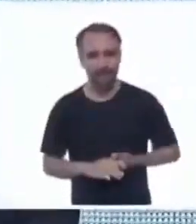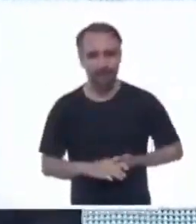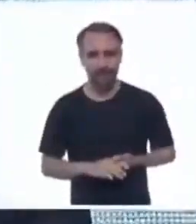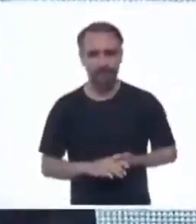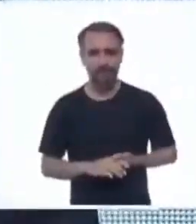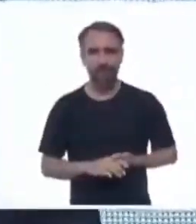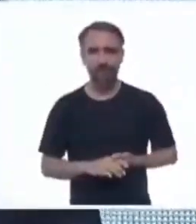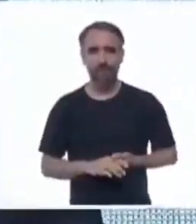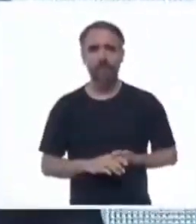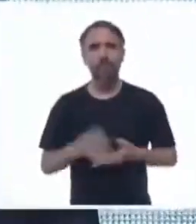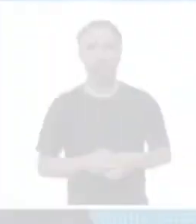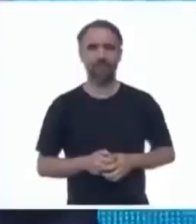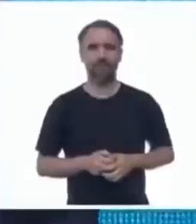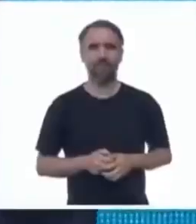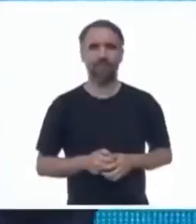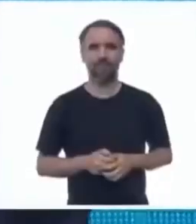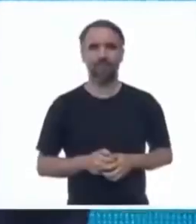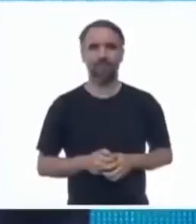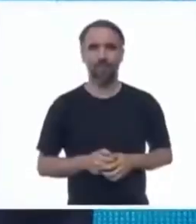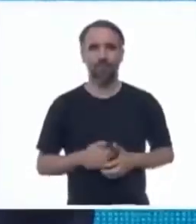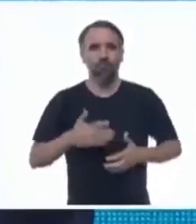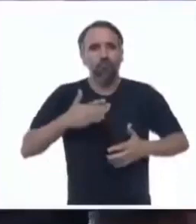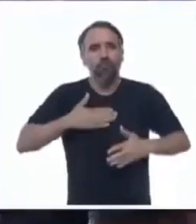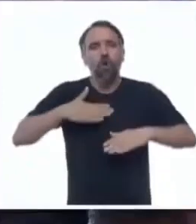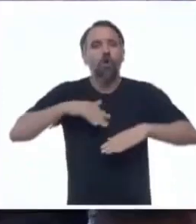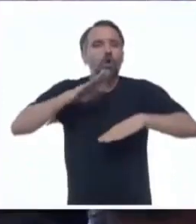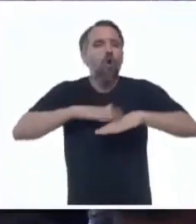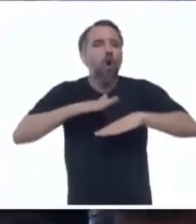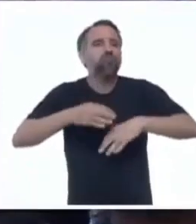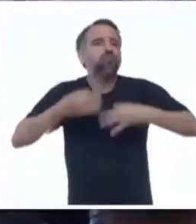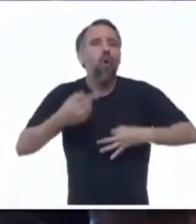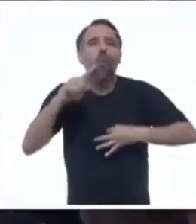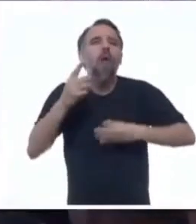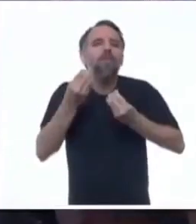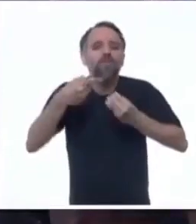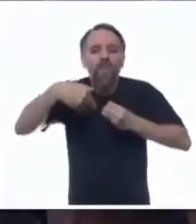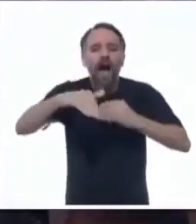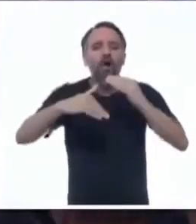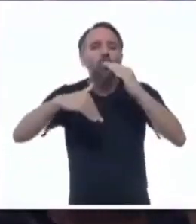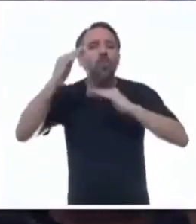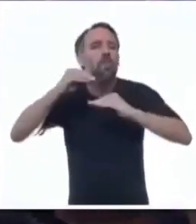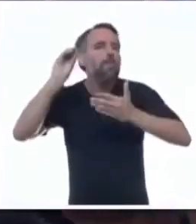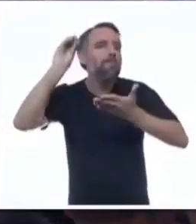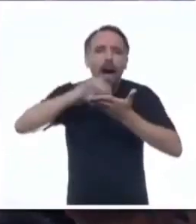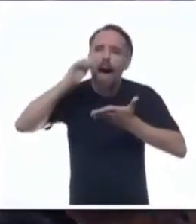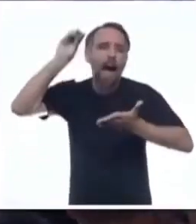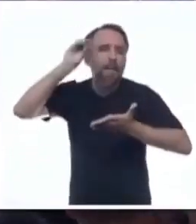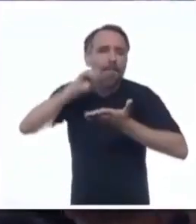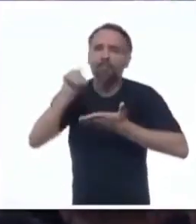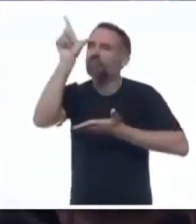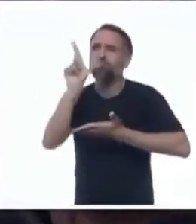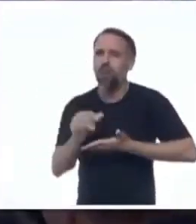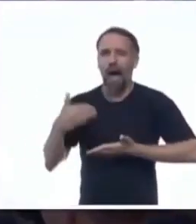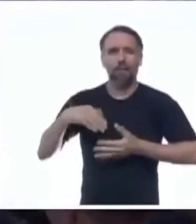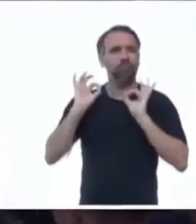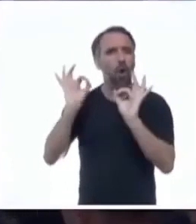con orden. Mi compromiso es construir más Argentina y más argentinidad, y no